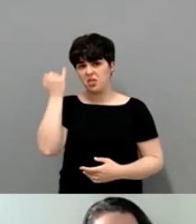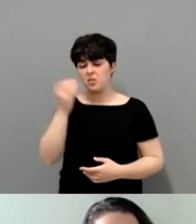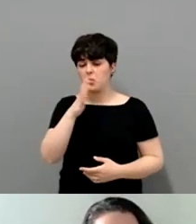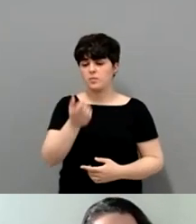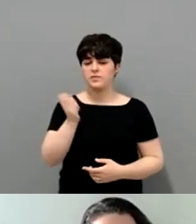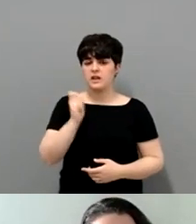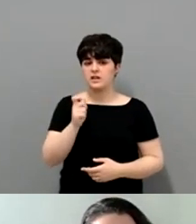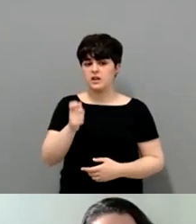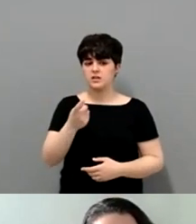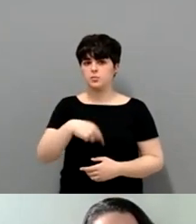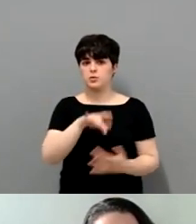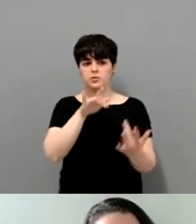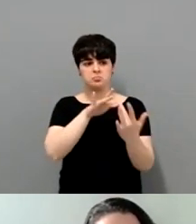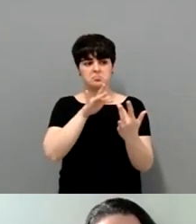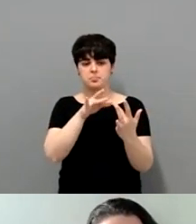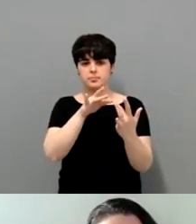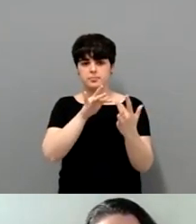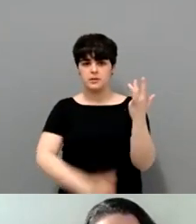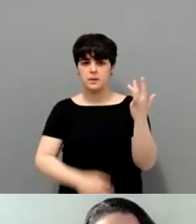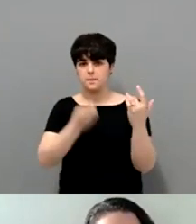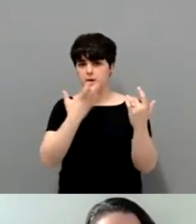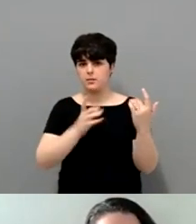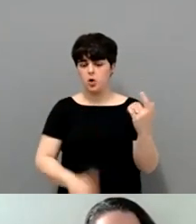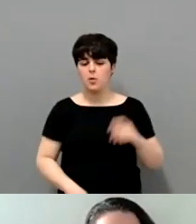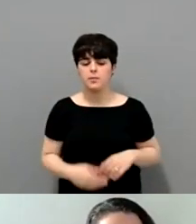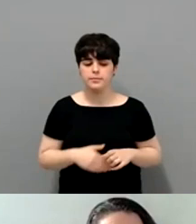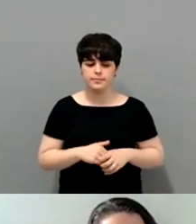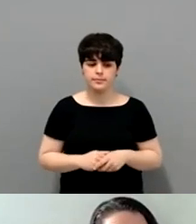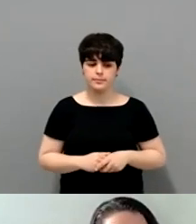veces no nos tratan adecuadamente.